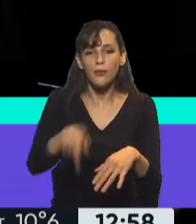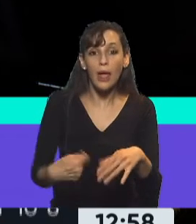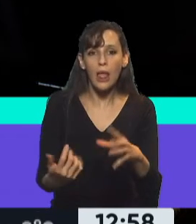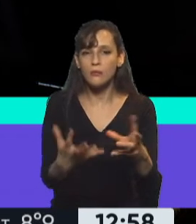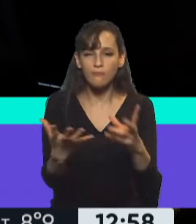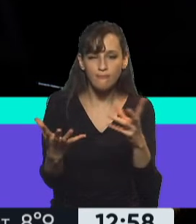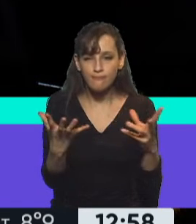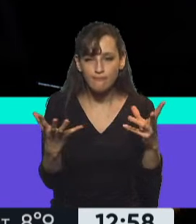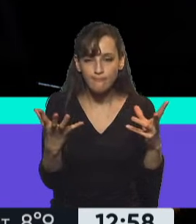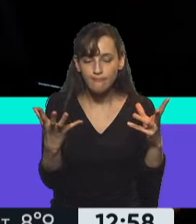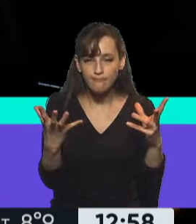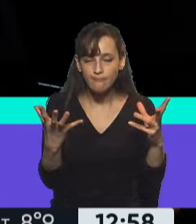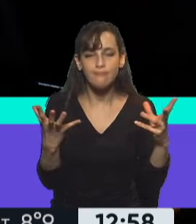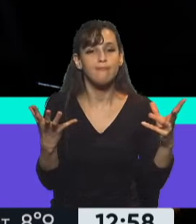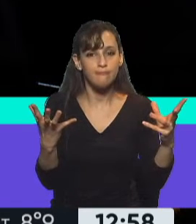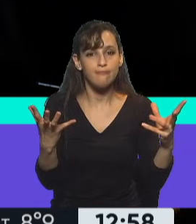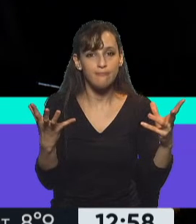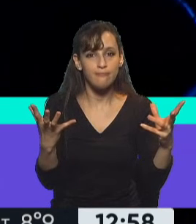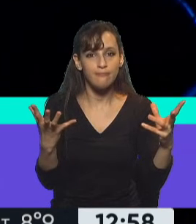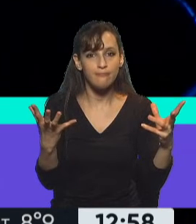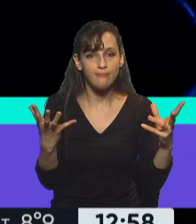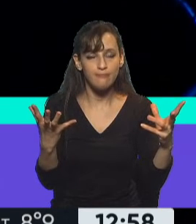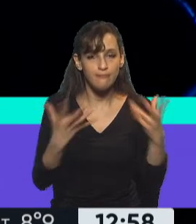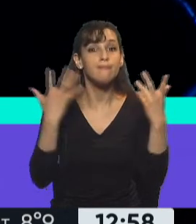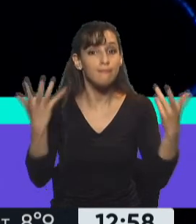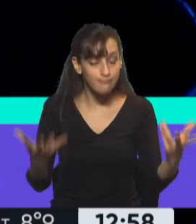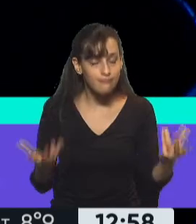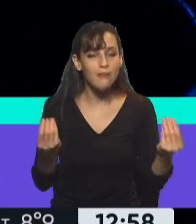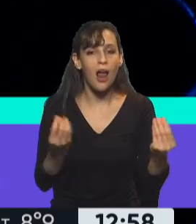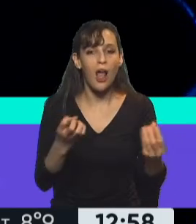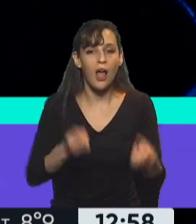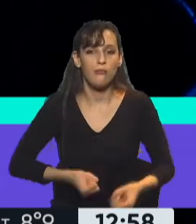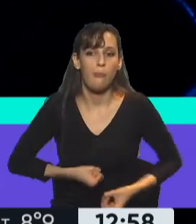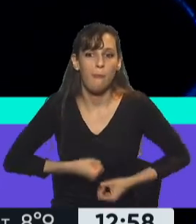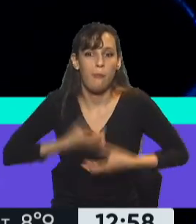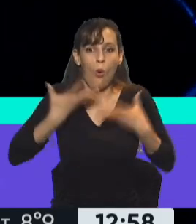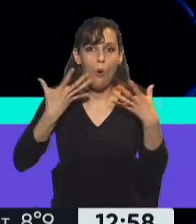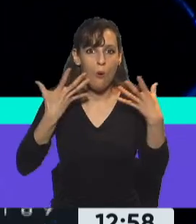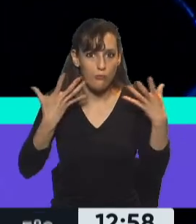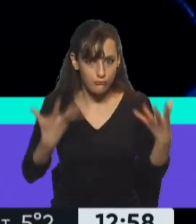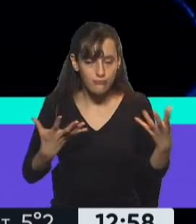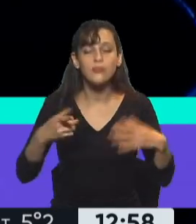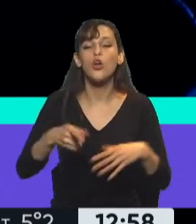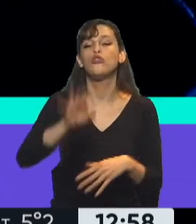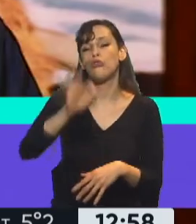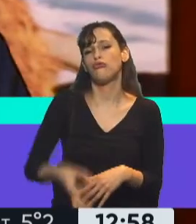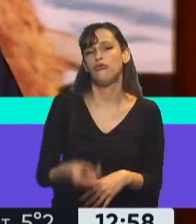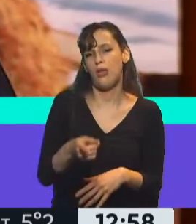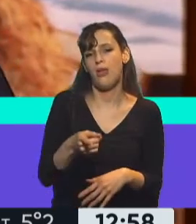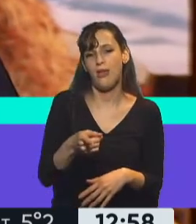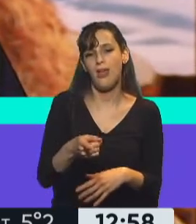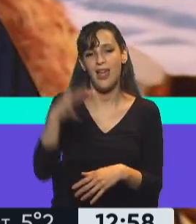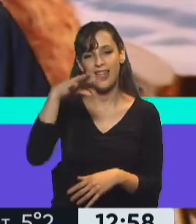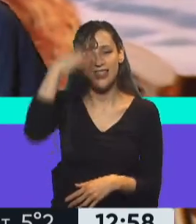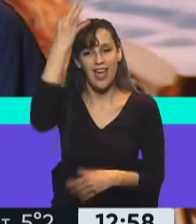que se proceda a que estas emociones exploten como pasa en la pieza. Yo sé lo que significa el